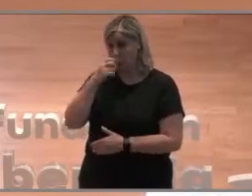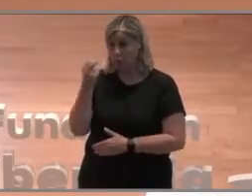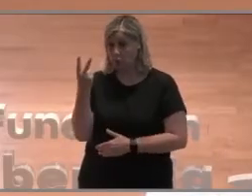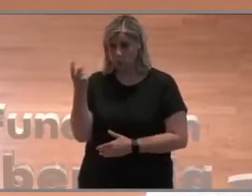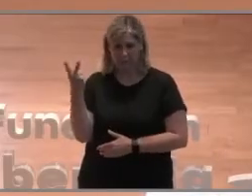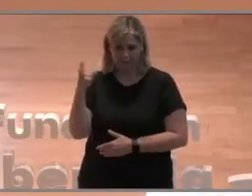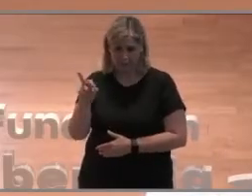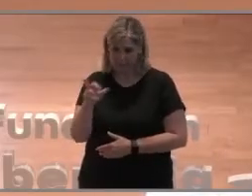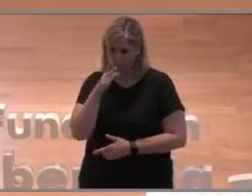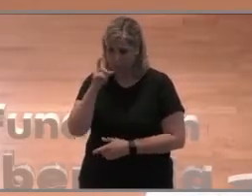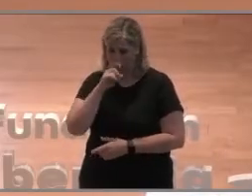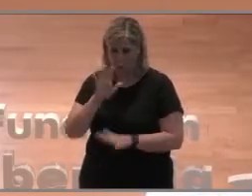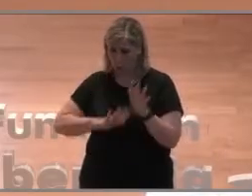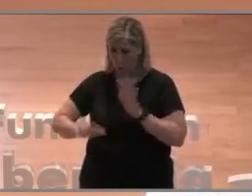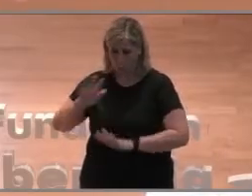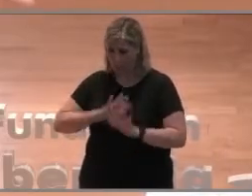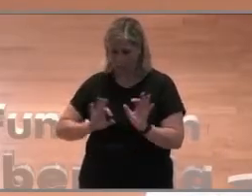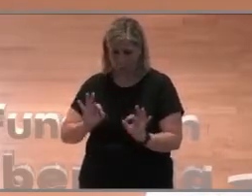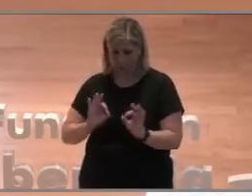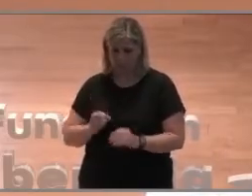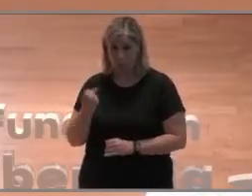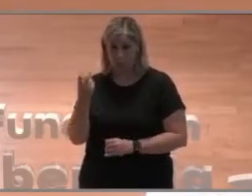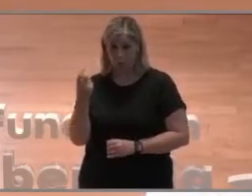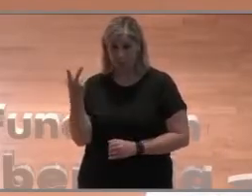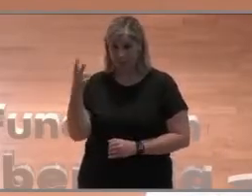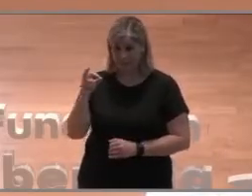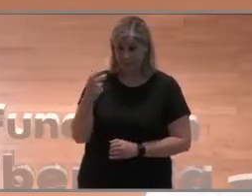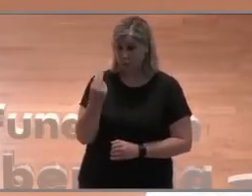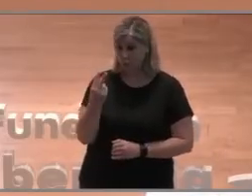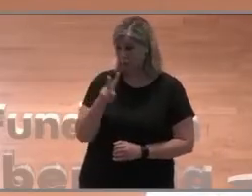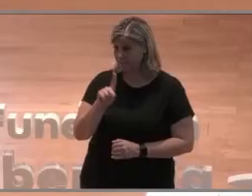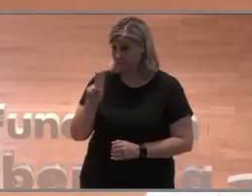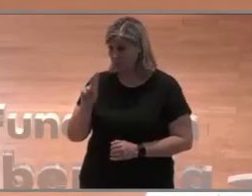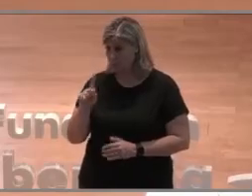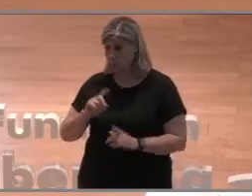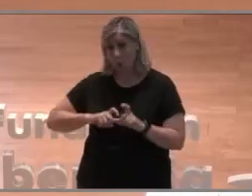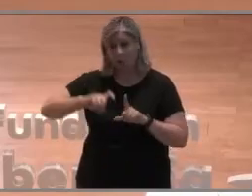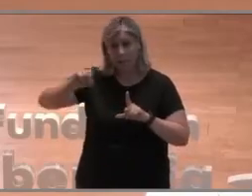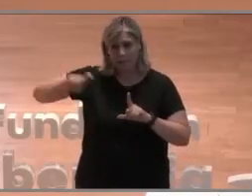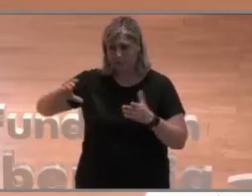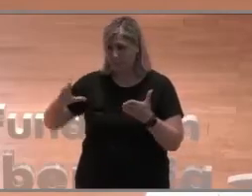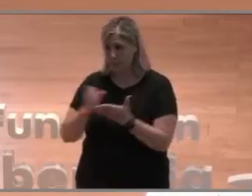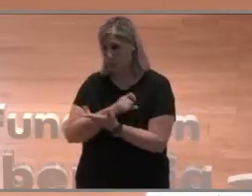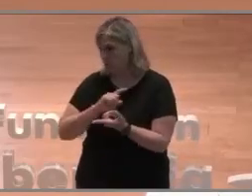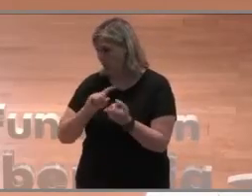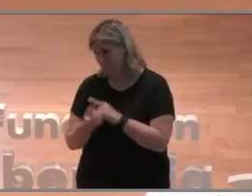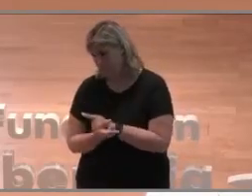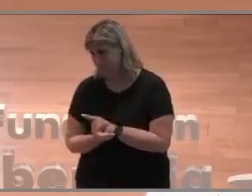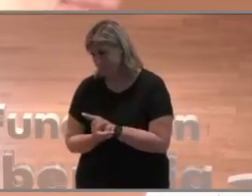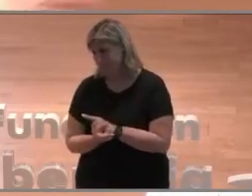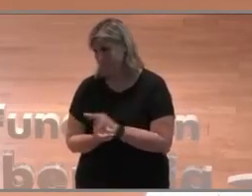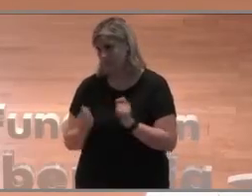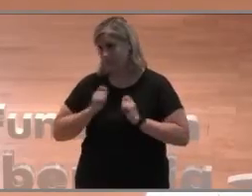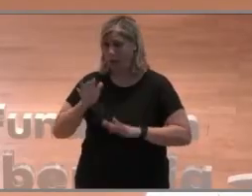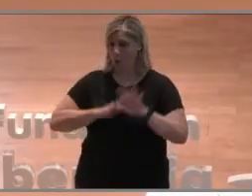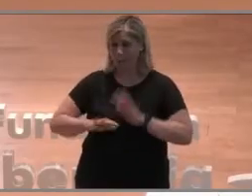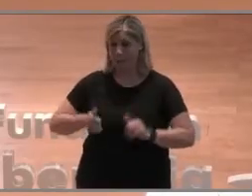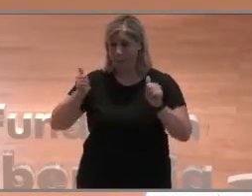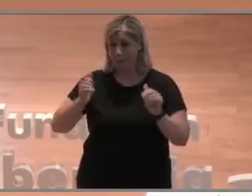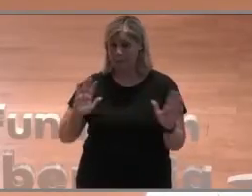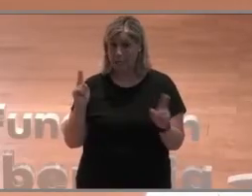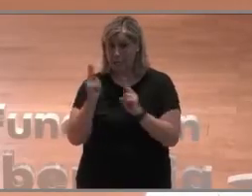un año muy complicado, y 2020 y 2021 cambiaron todas las estadísticas y lo complican mucho. Esto te puedo